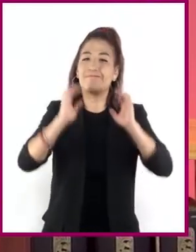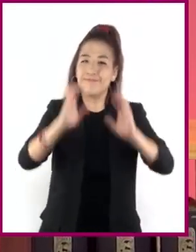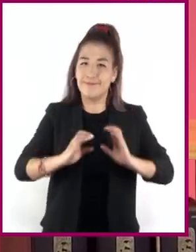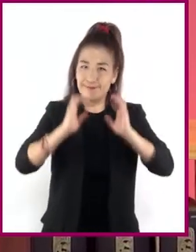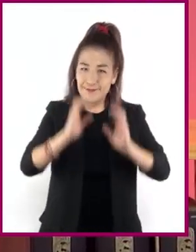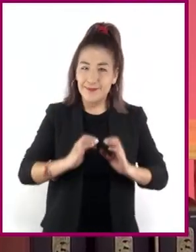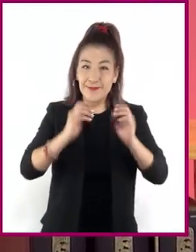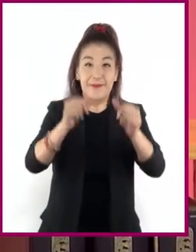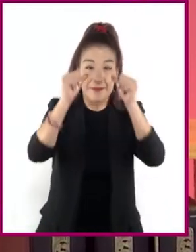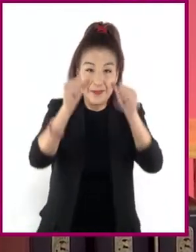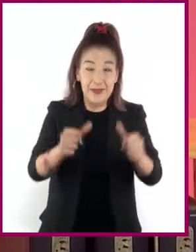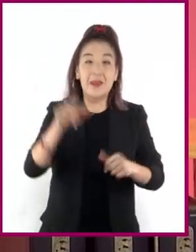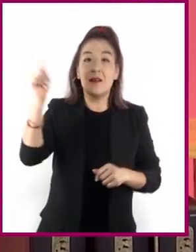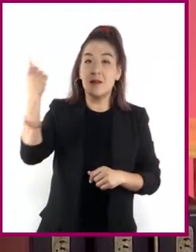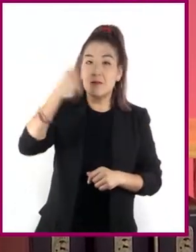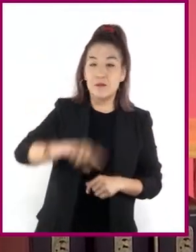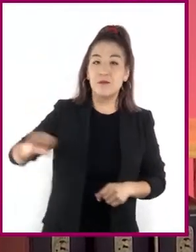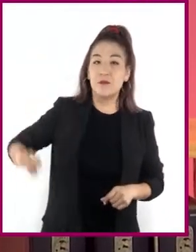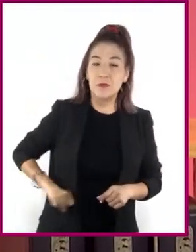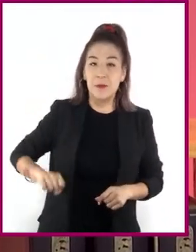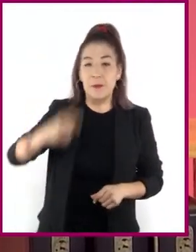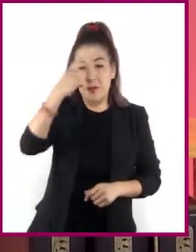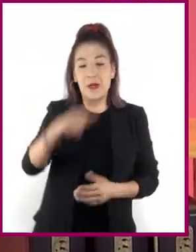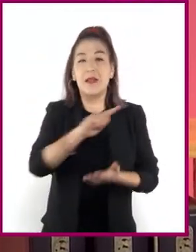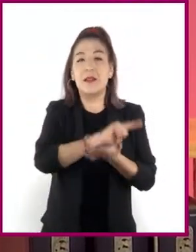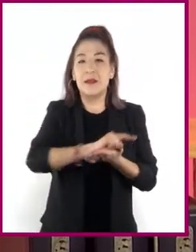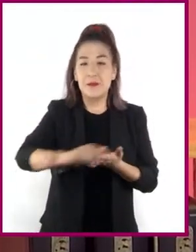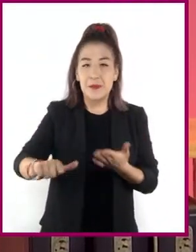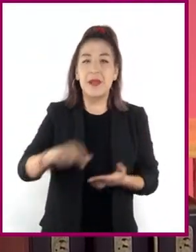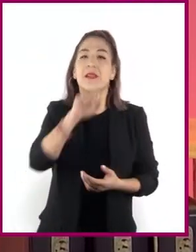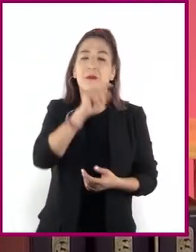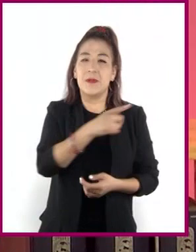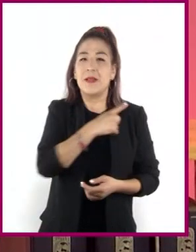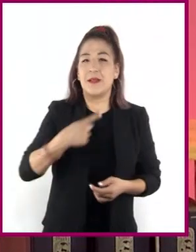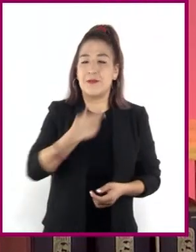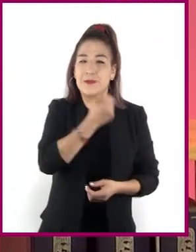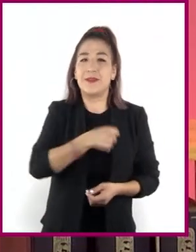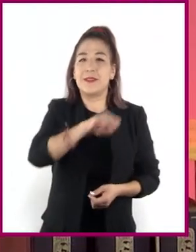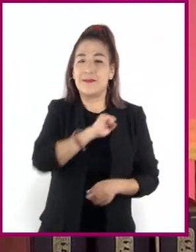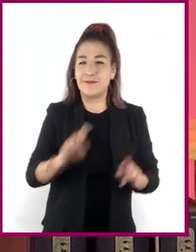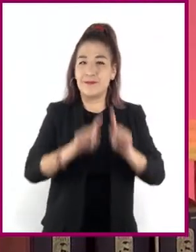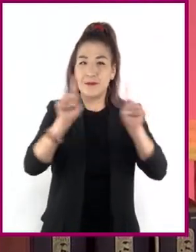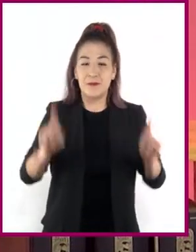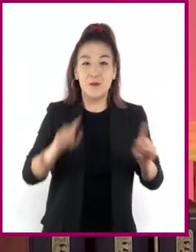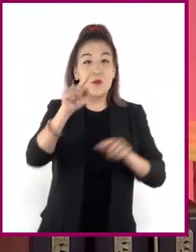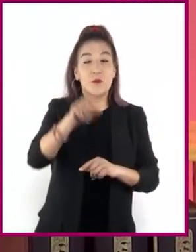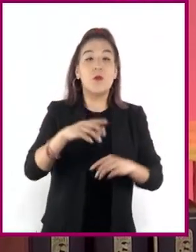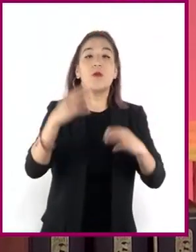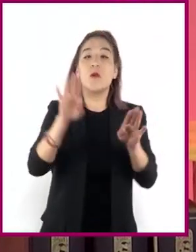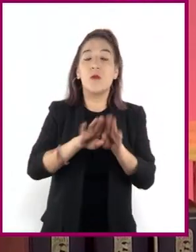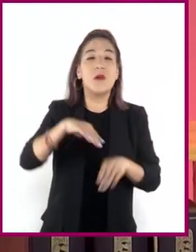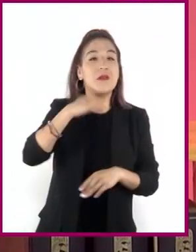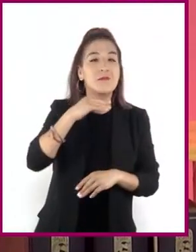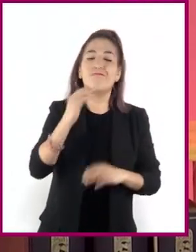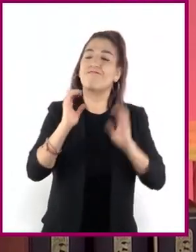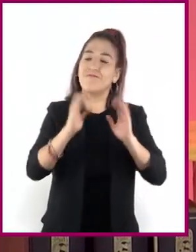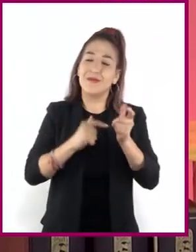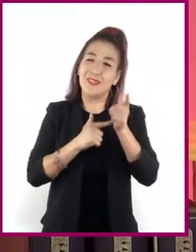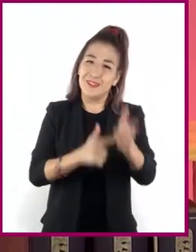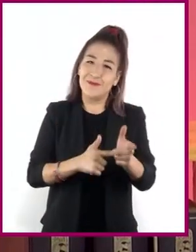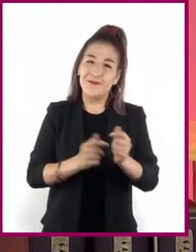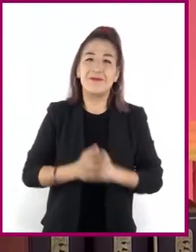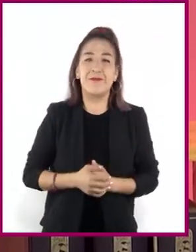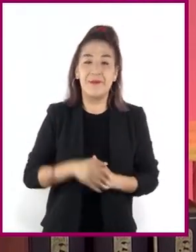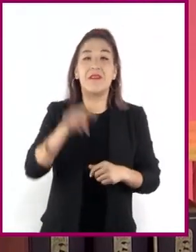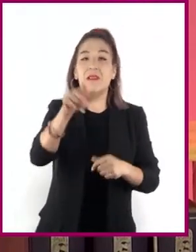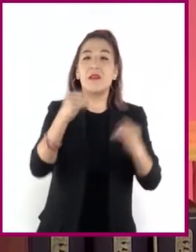nos atendiendo a las indicaciones de higienes y mantener la sana distancia no bajemos la guardia tampoco pasemos